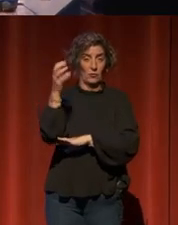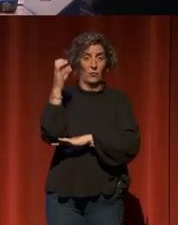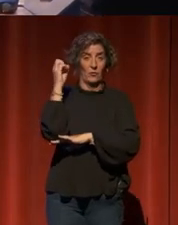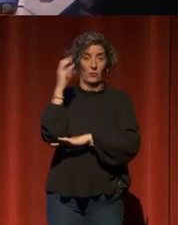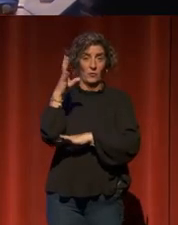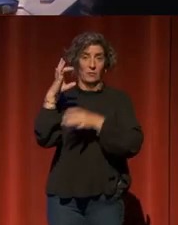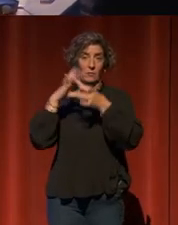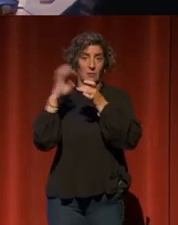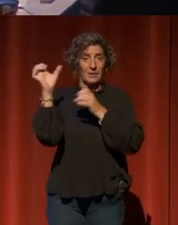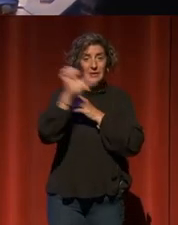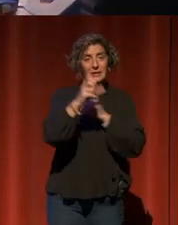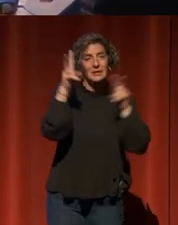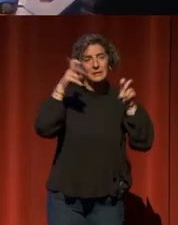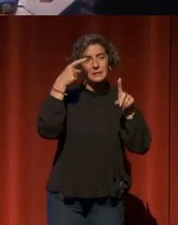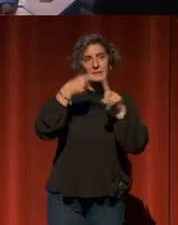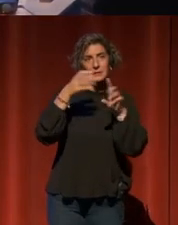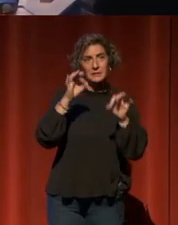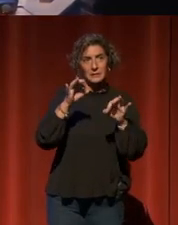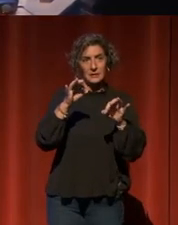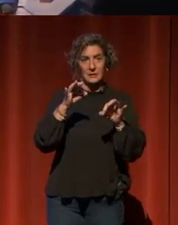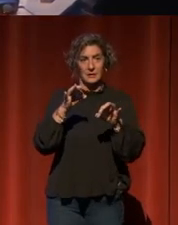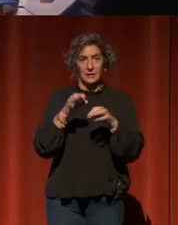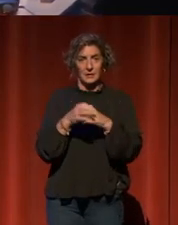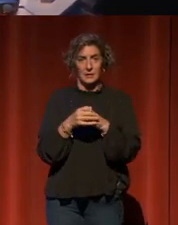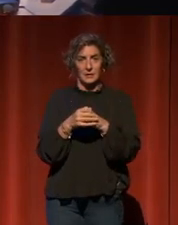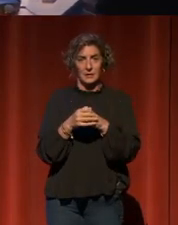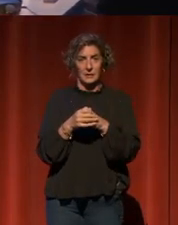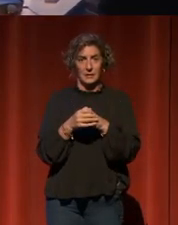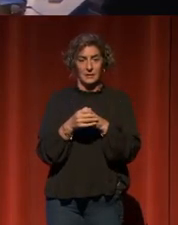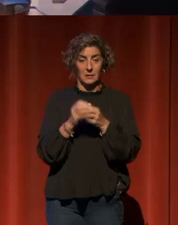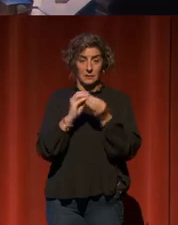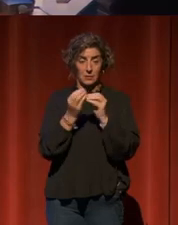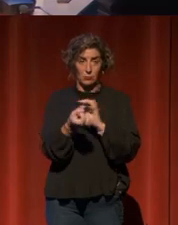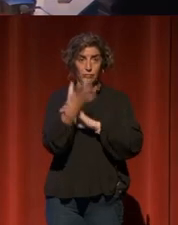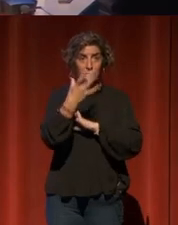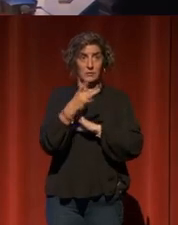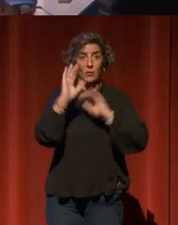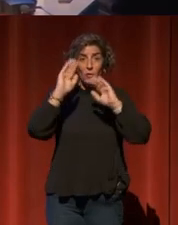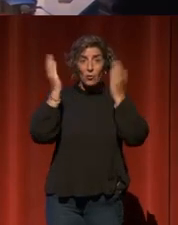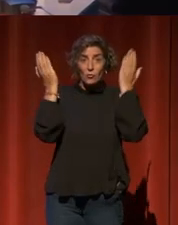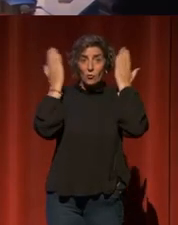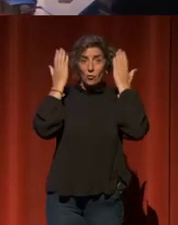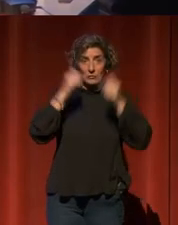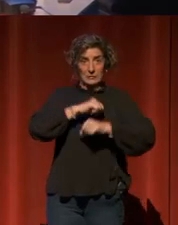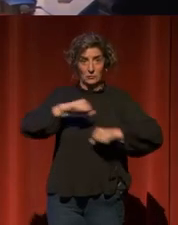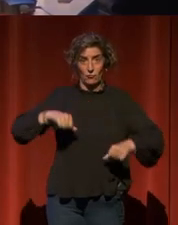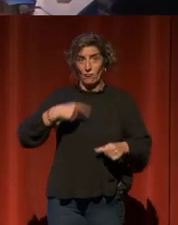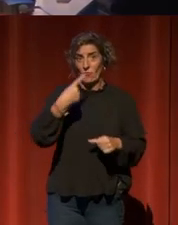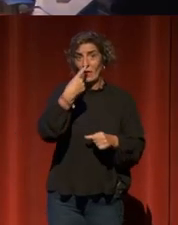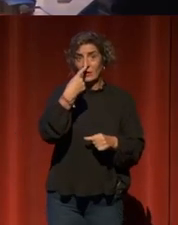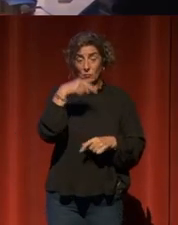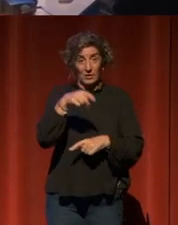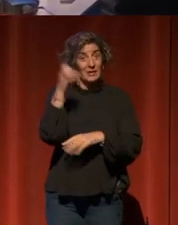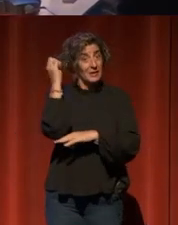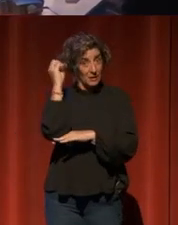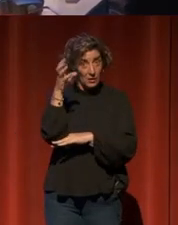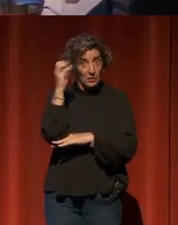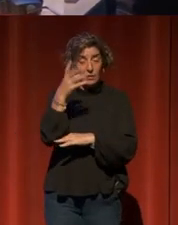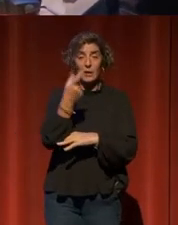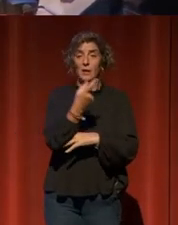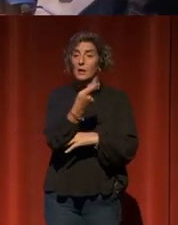Unión Europea sobre se organiza una congreso en Lisboa durante esa conferencia varias